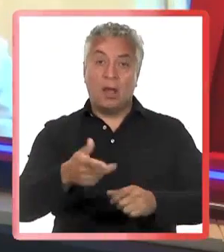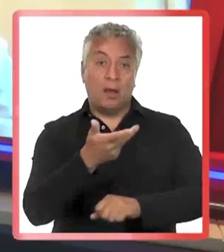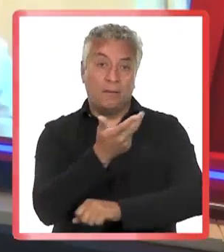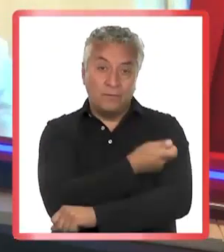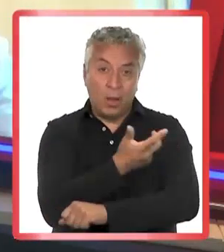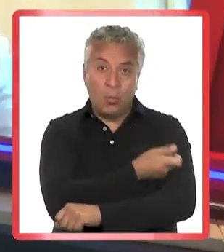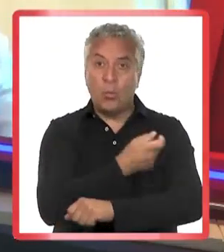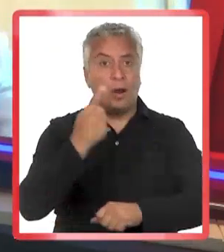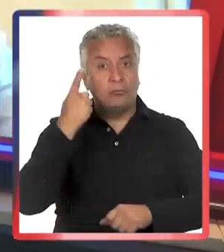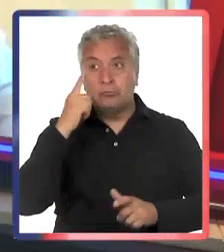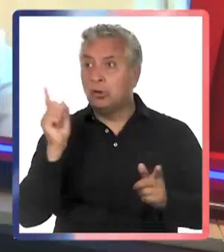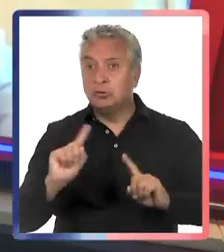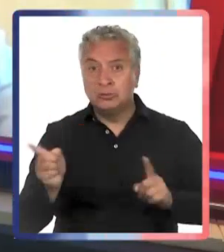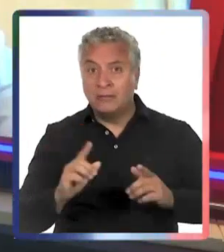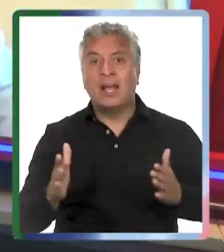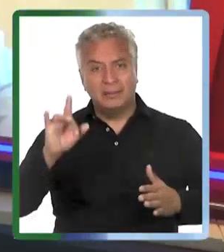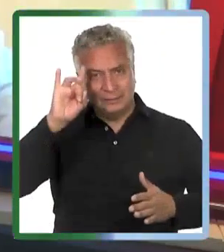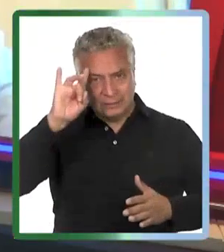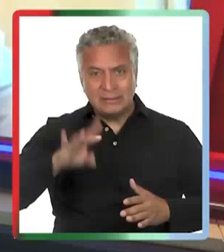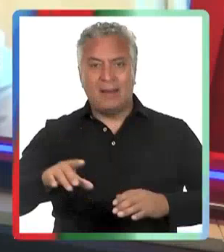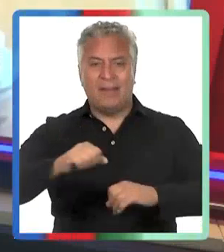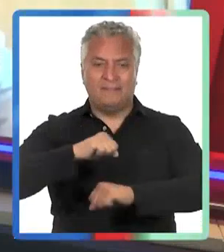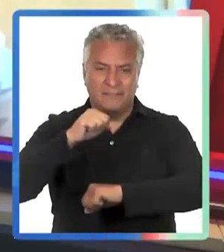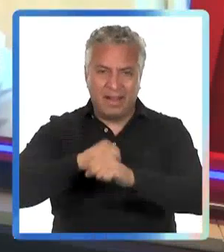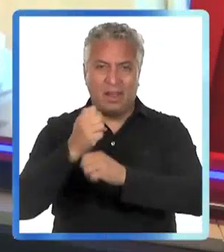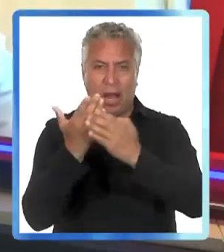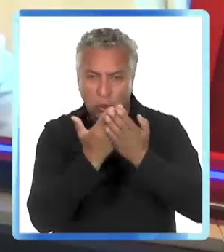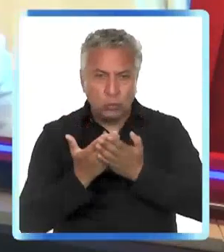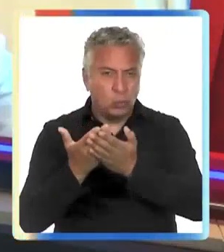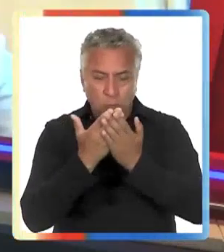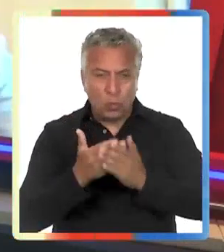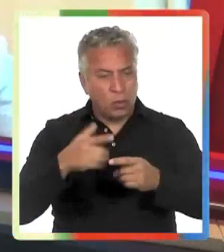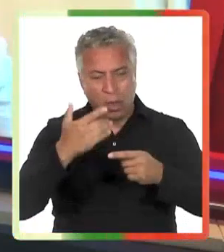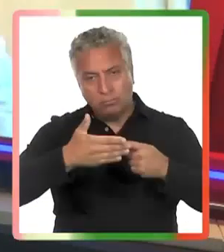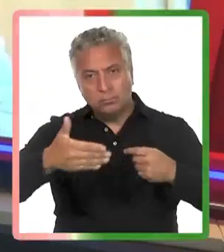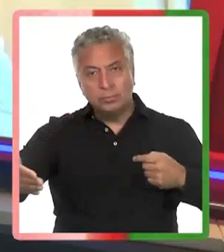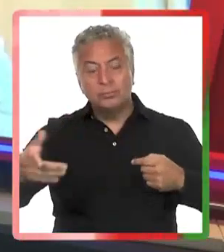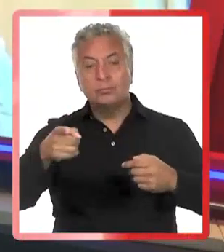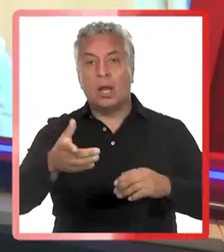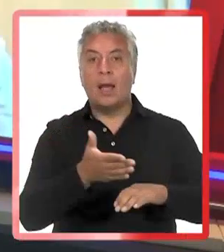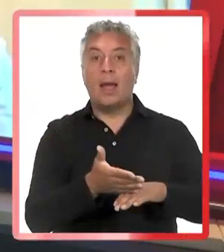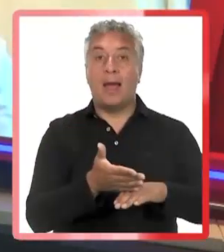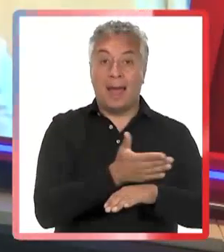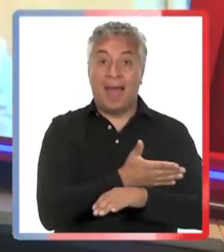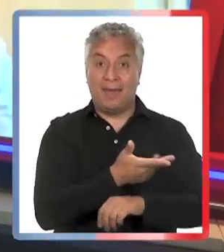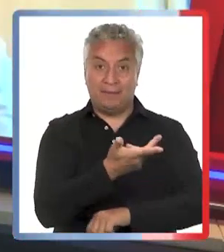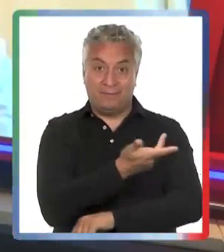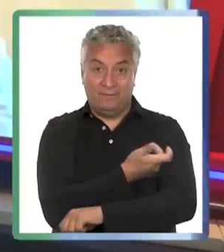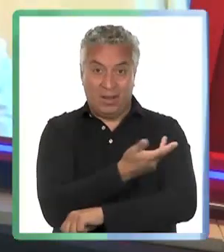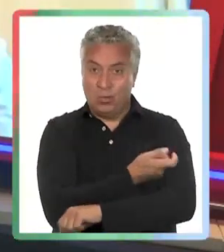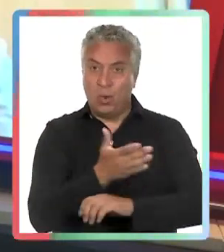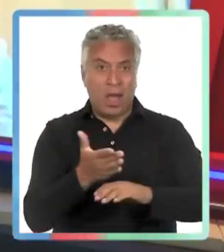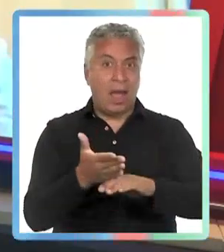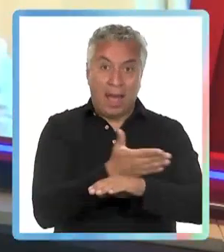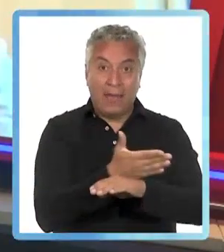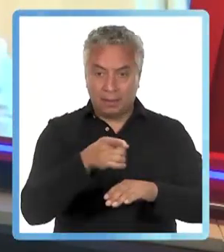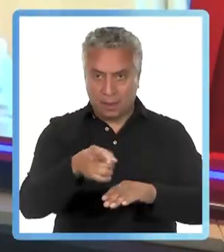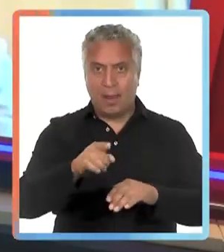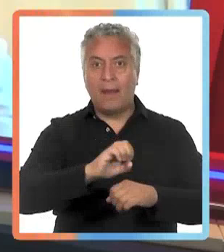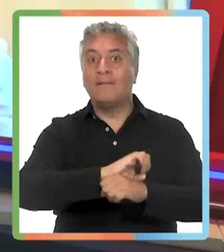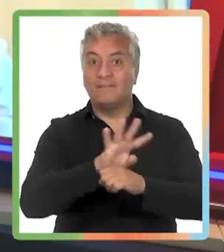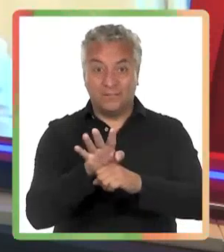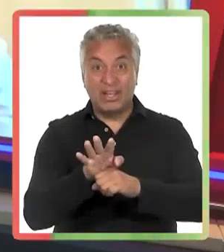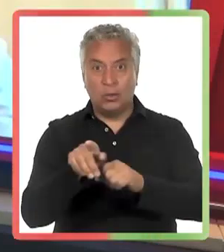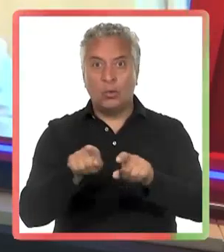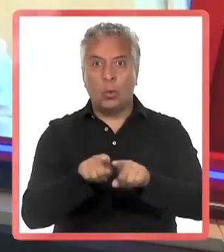teníamos noticias de las vacunas, sabíamos que avanzaba rápidamente la fabricación, los estudios, en fin. Pero antes de que tuviésemos vacunas, de verdad